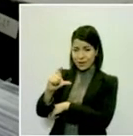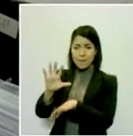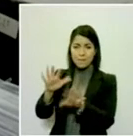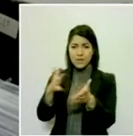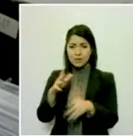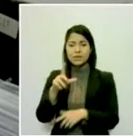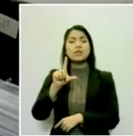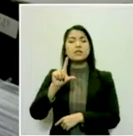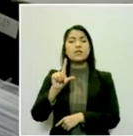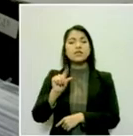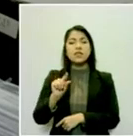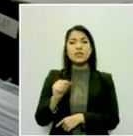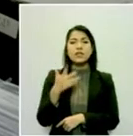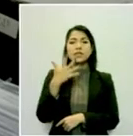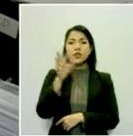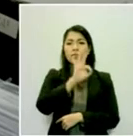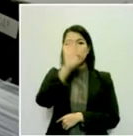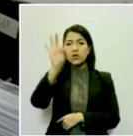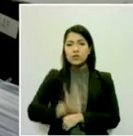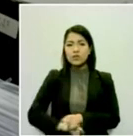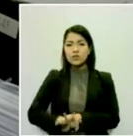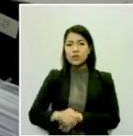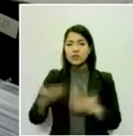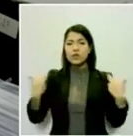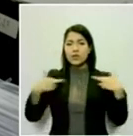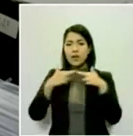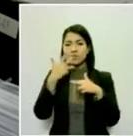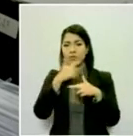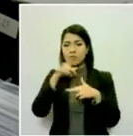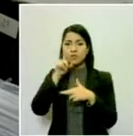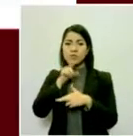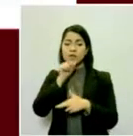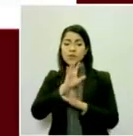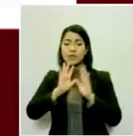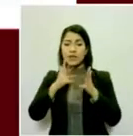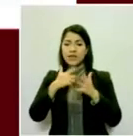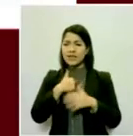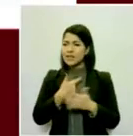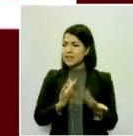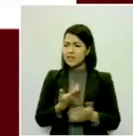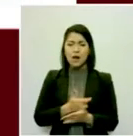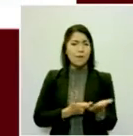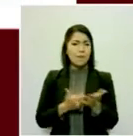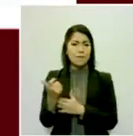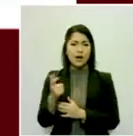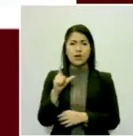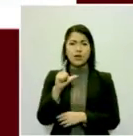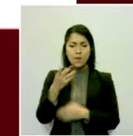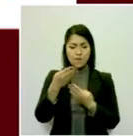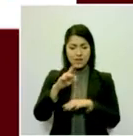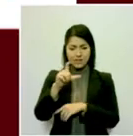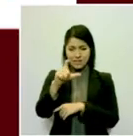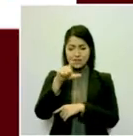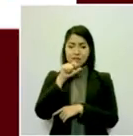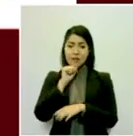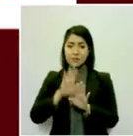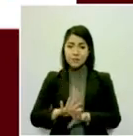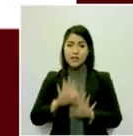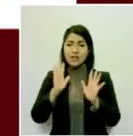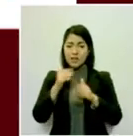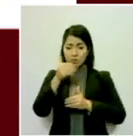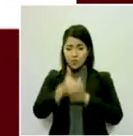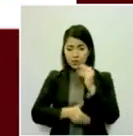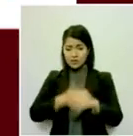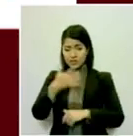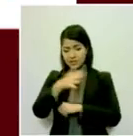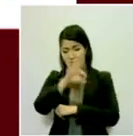del 75% del magisterio está tarjetizado. Al inicio de la actual administración íbamos en el 60%, hemos avanzado un